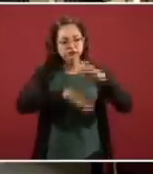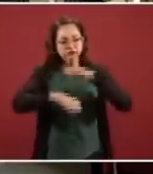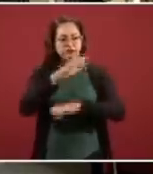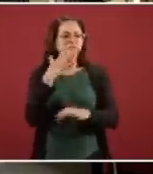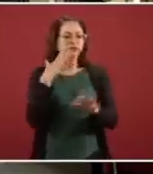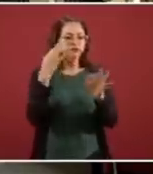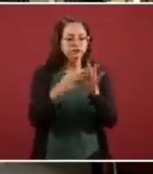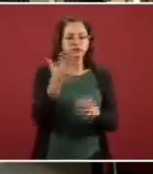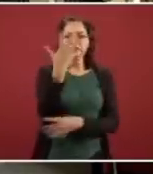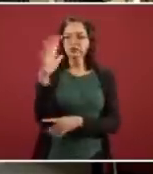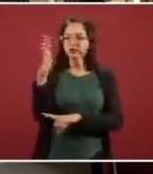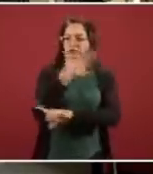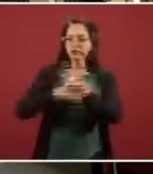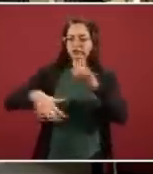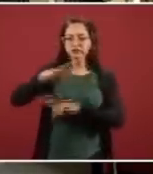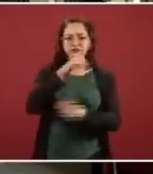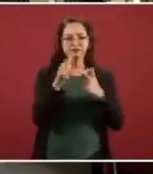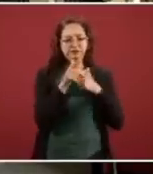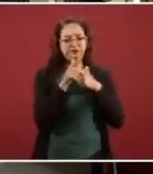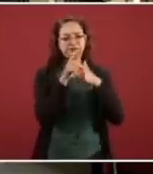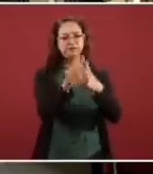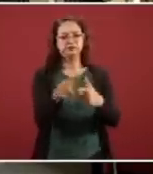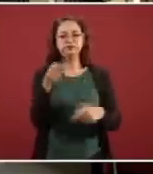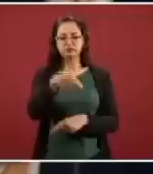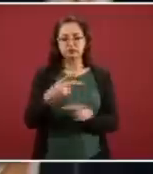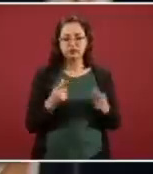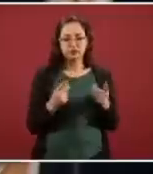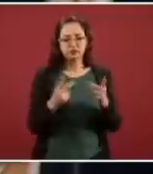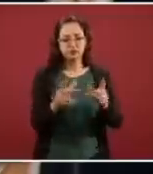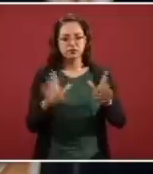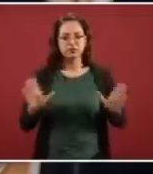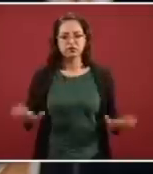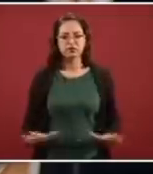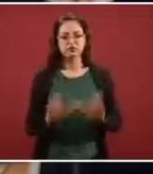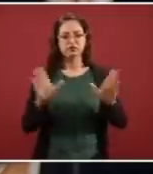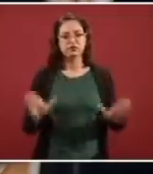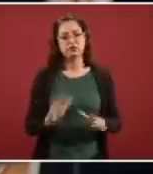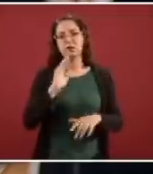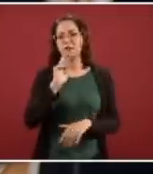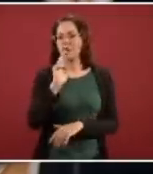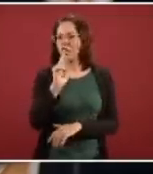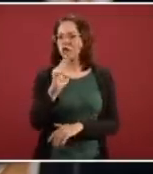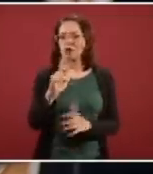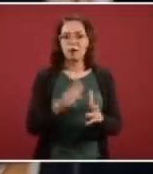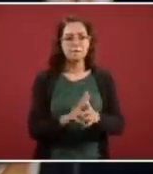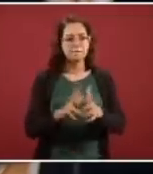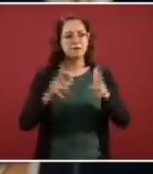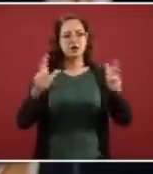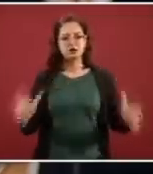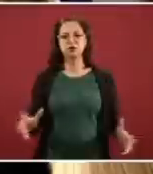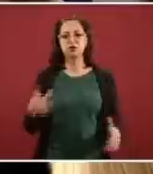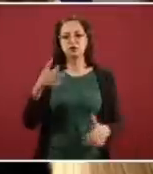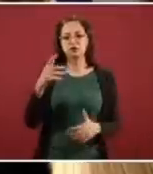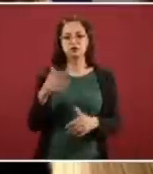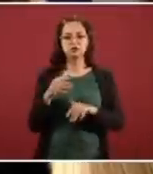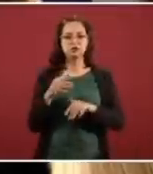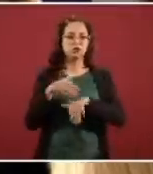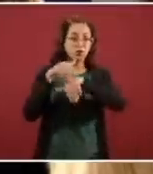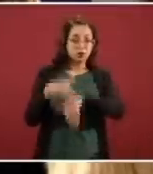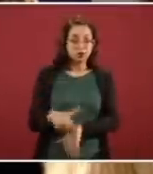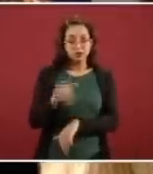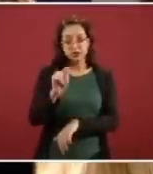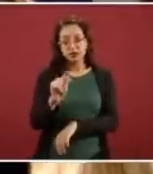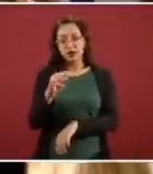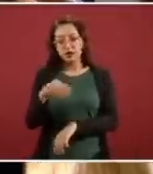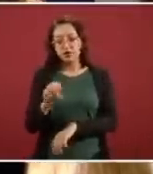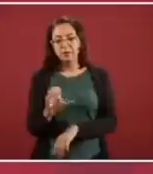y sustentables lograrán impulsar una mayor productividad al país en el marco del T-MEC? Muchas gracias. Bueno,